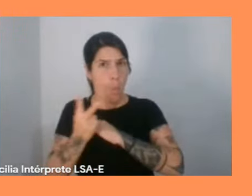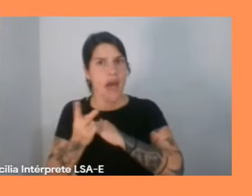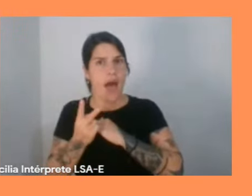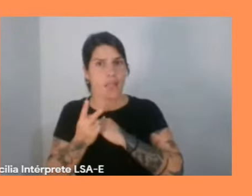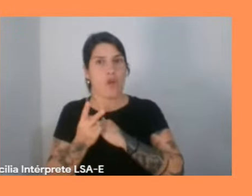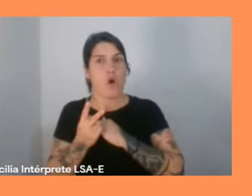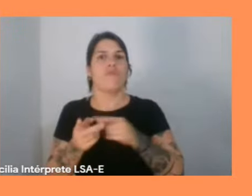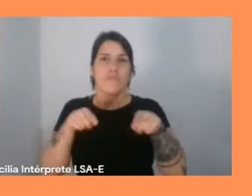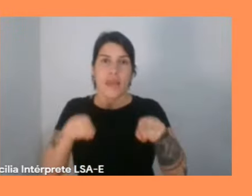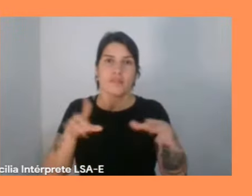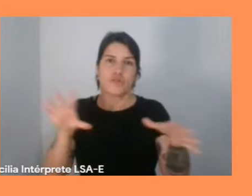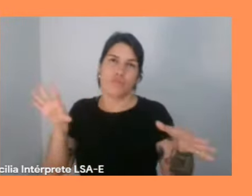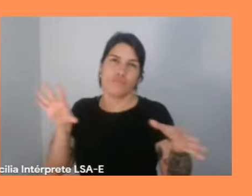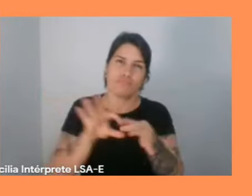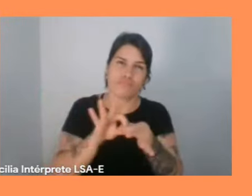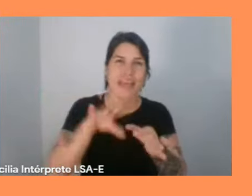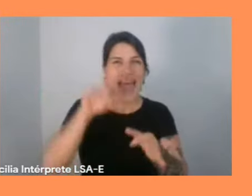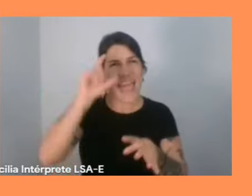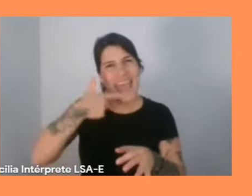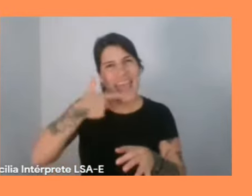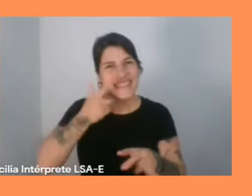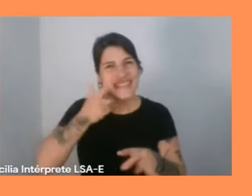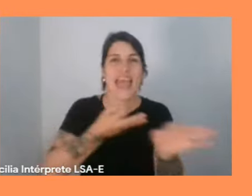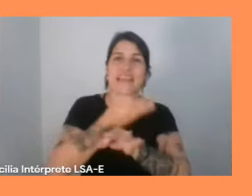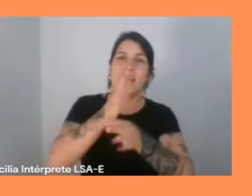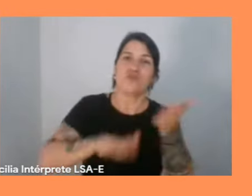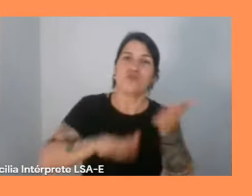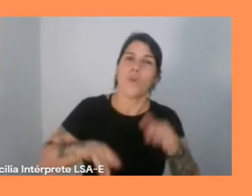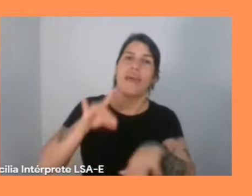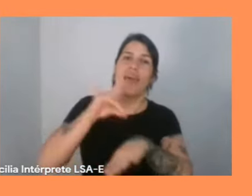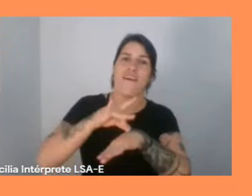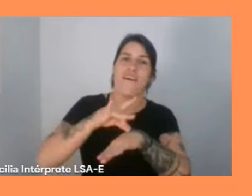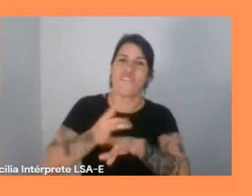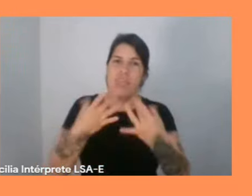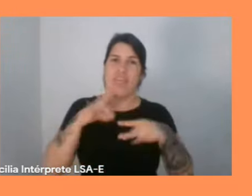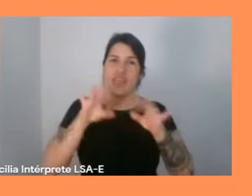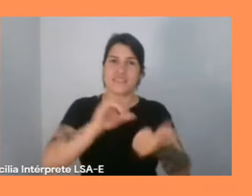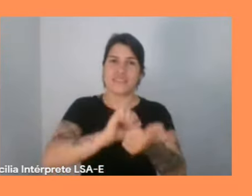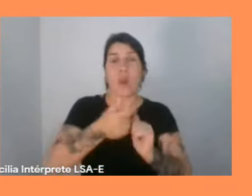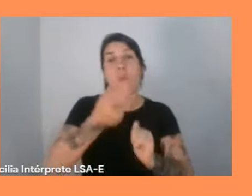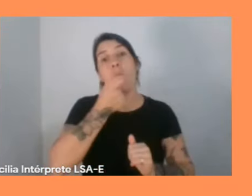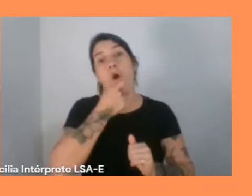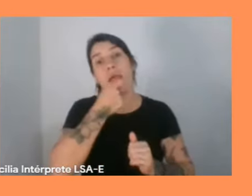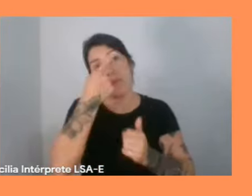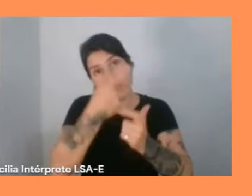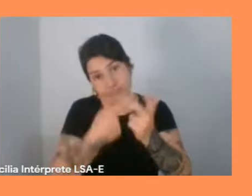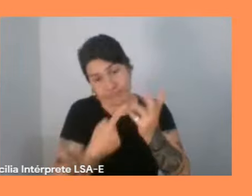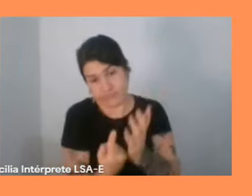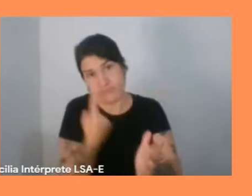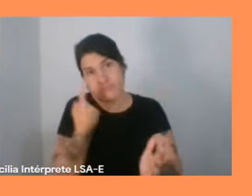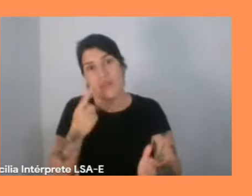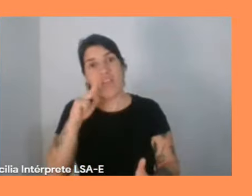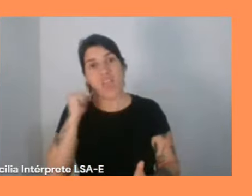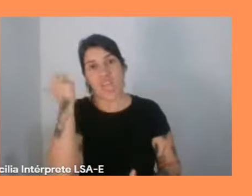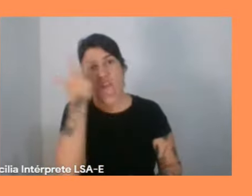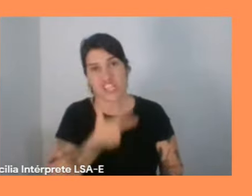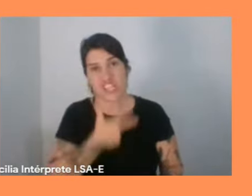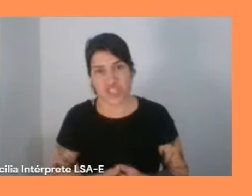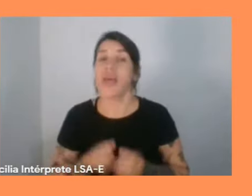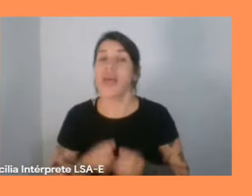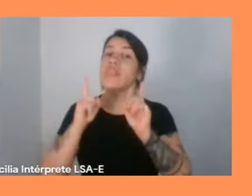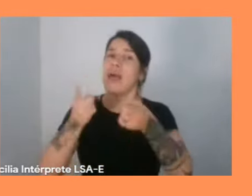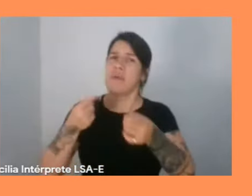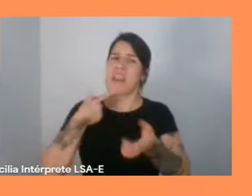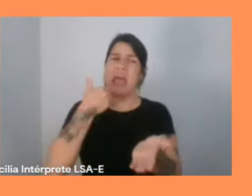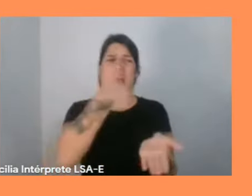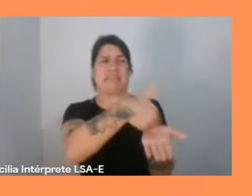infecciones de transmisión sexual, entre ellas el VIH. A su vez, busca reducir situaciones de estigma y discriminación hacia las